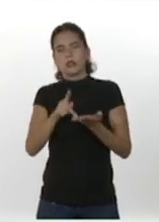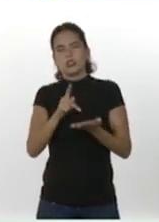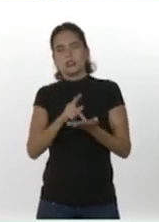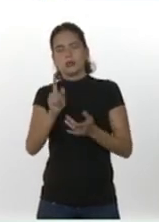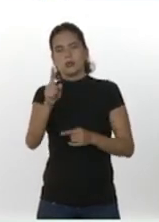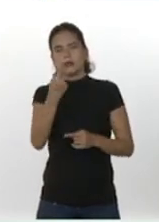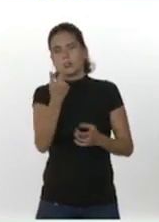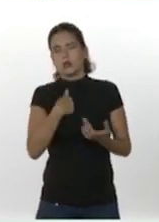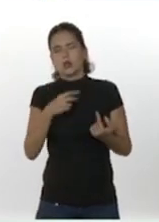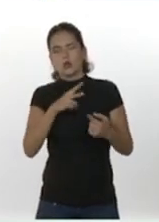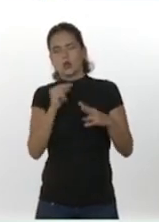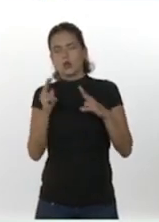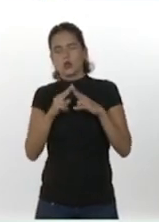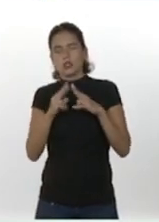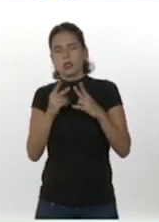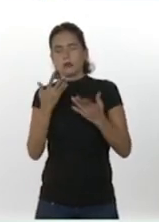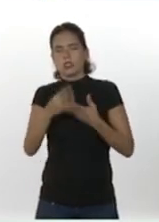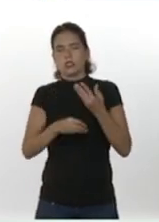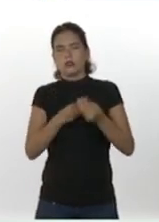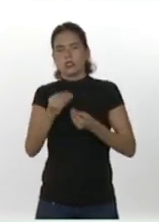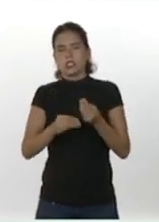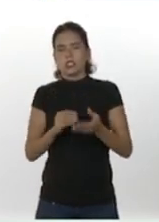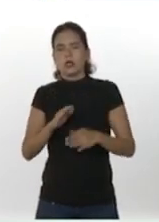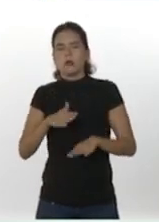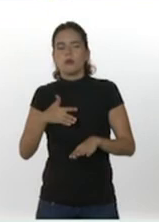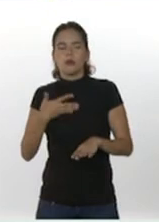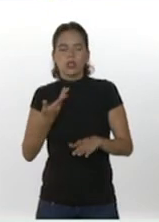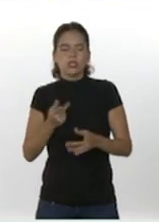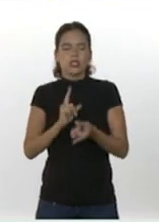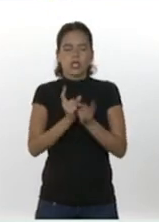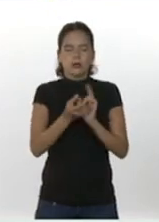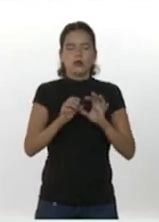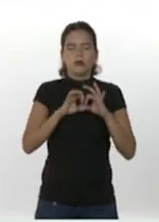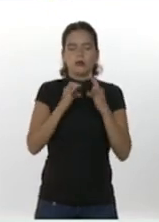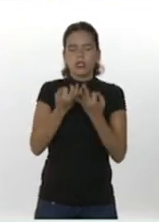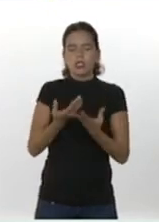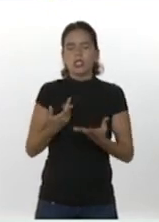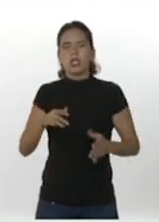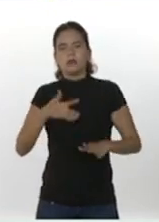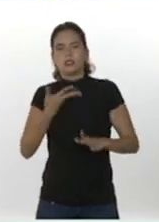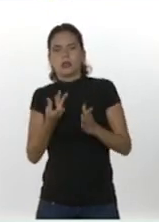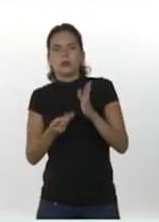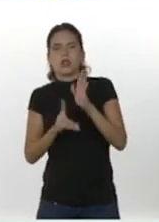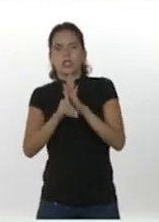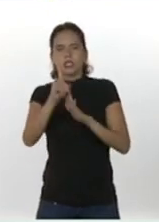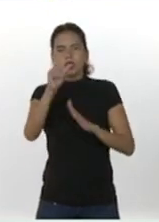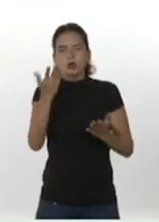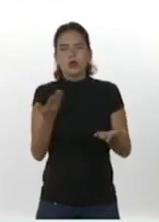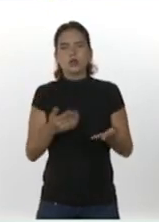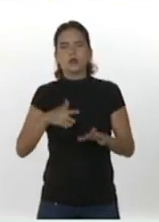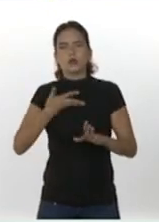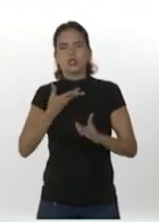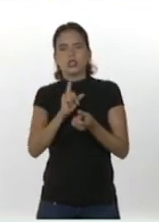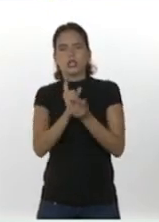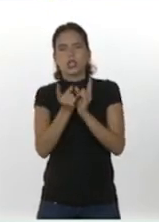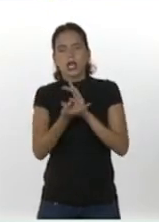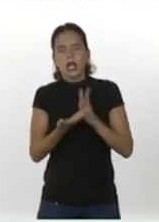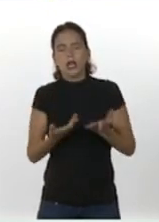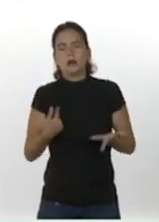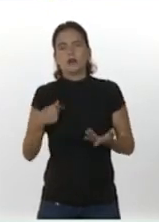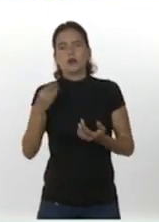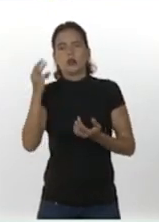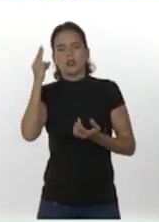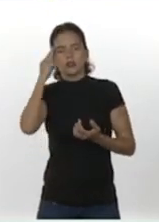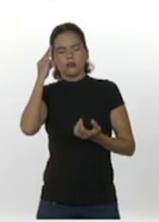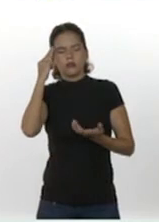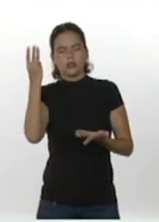primer momento no conocíamos que se iban a dar. Pueden ser cambios de tipo familiar, pueden ser cambios en el desarrollo, pueden ser cambios en la madurez que